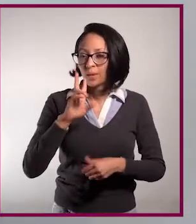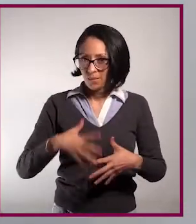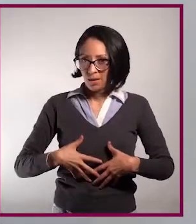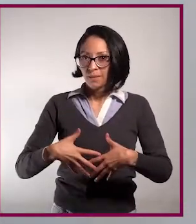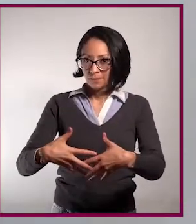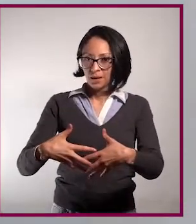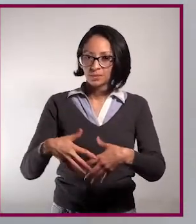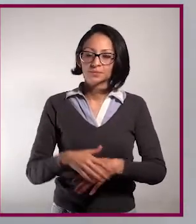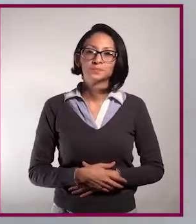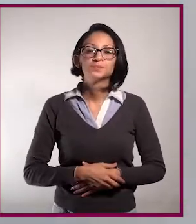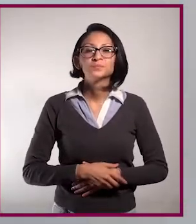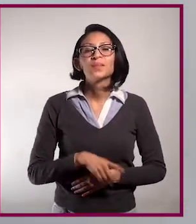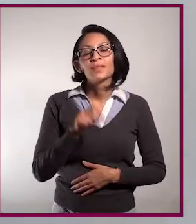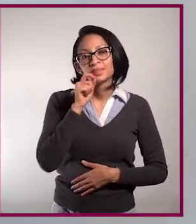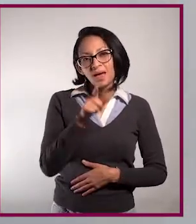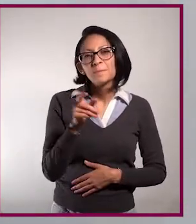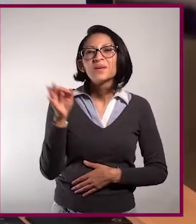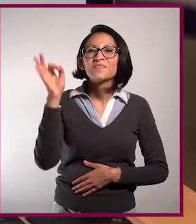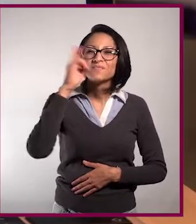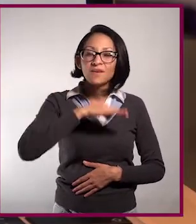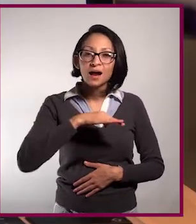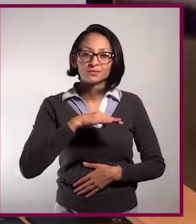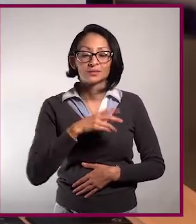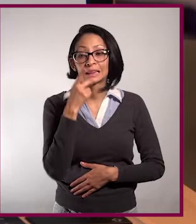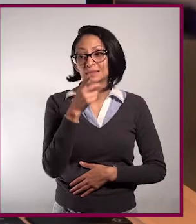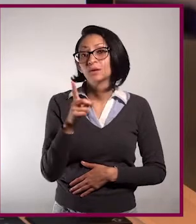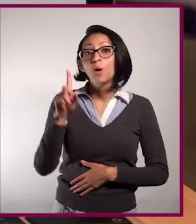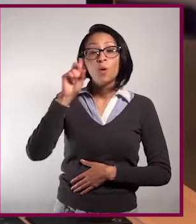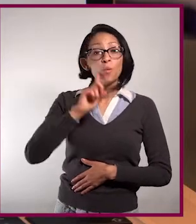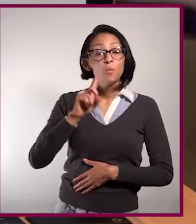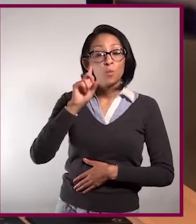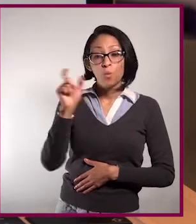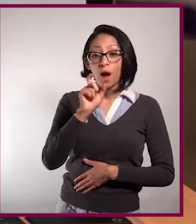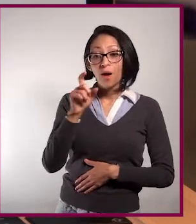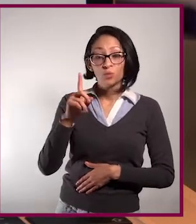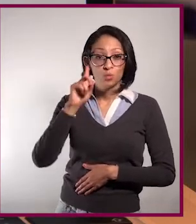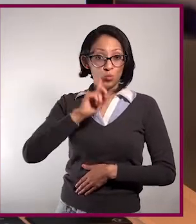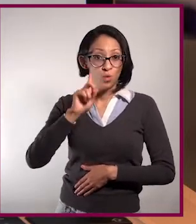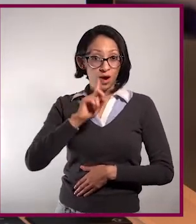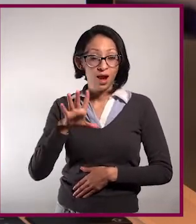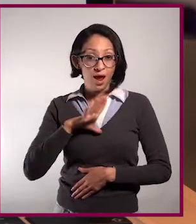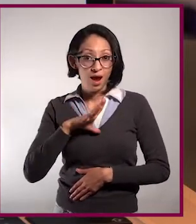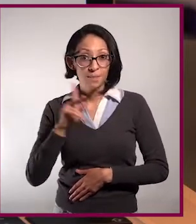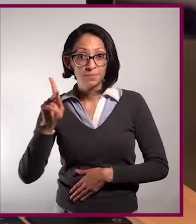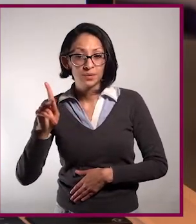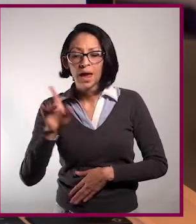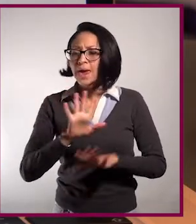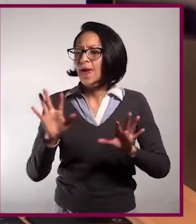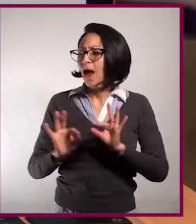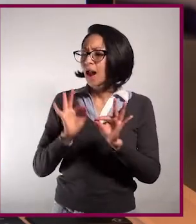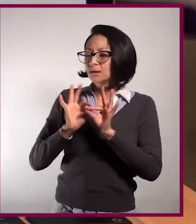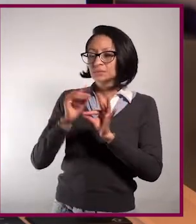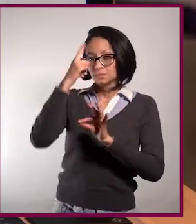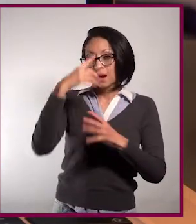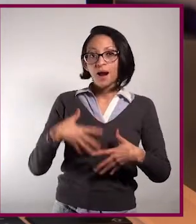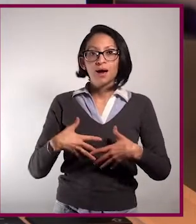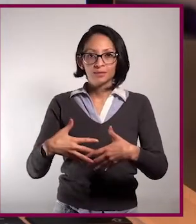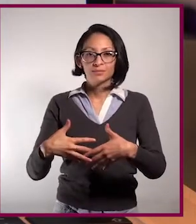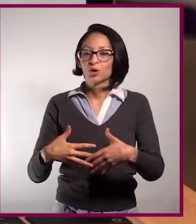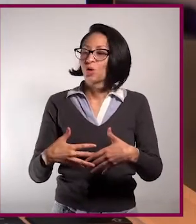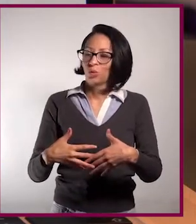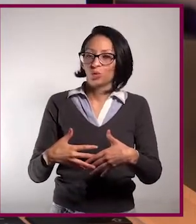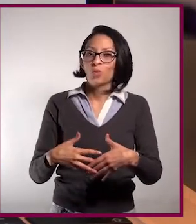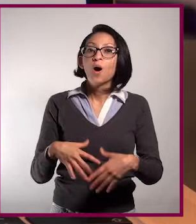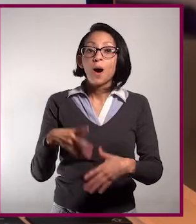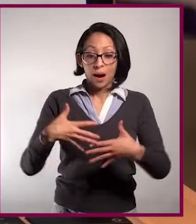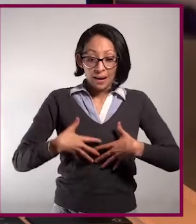una falsedad que la menstruación indica que la mujer está lista para tener hijos. Lo que señala es que el cuerpo ya tiene